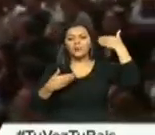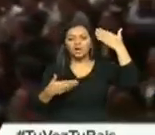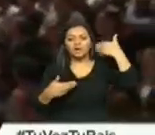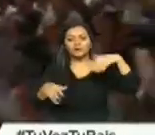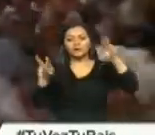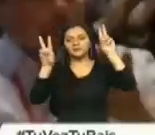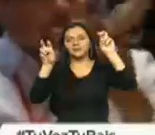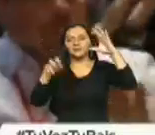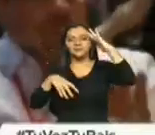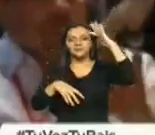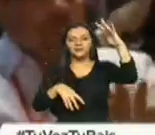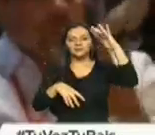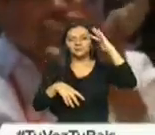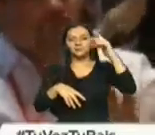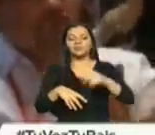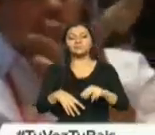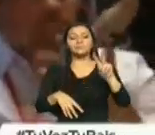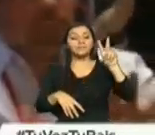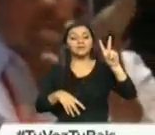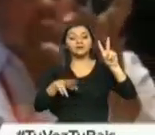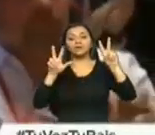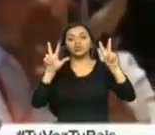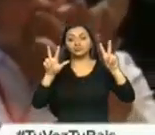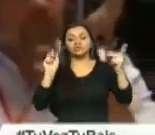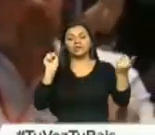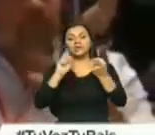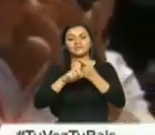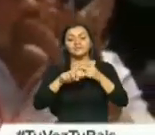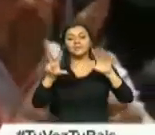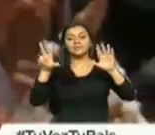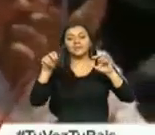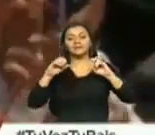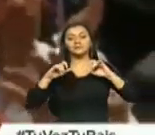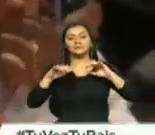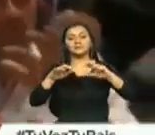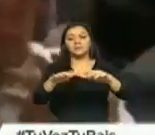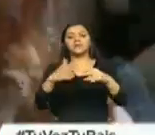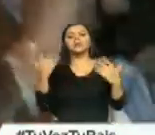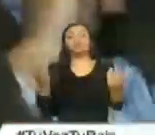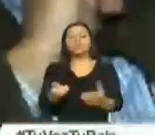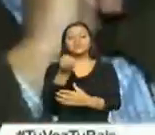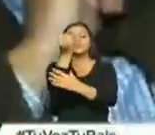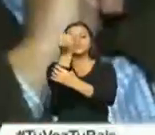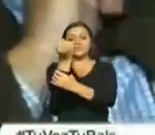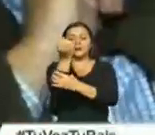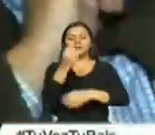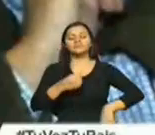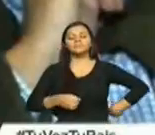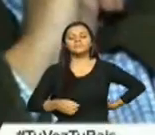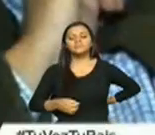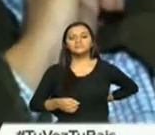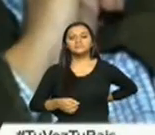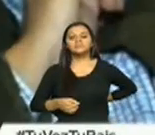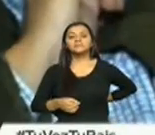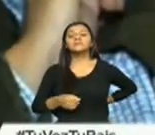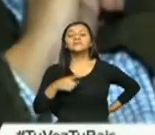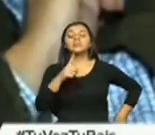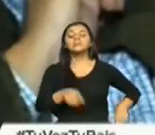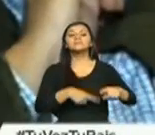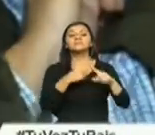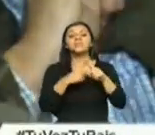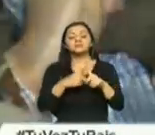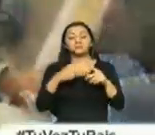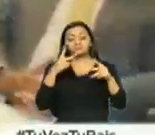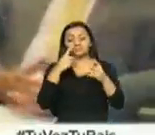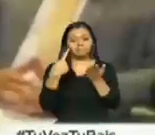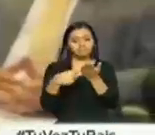del 28 al 30 de septiembre en el Centro Internacional de Estudios Superiores de Comunicación para América Latina, CIESPAL, y